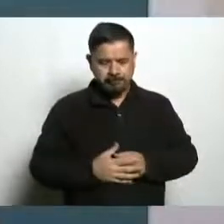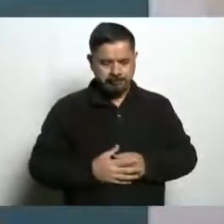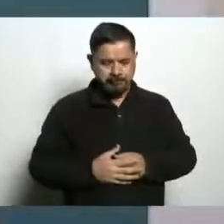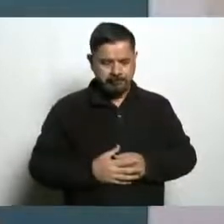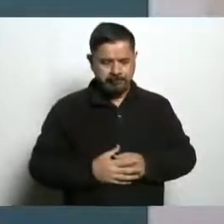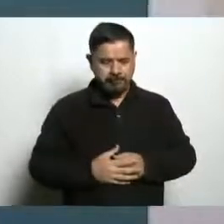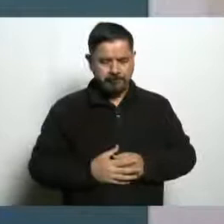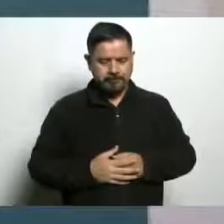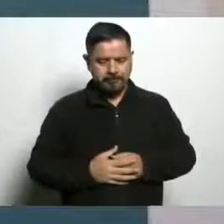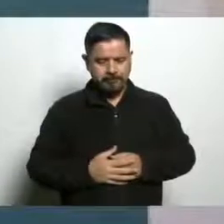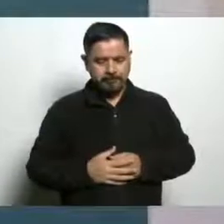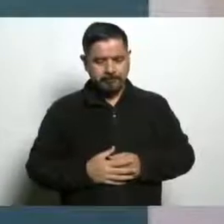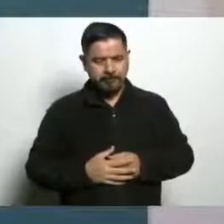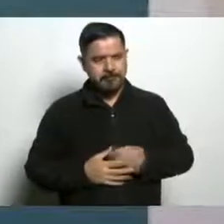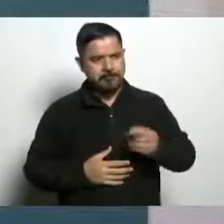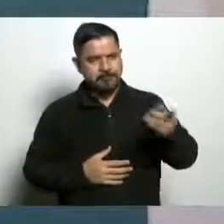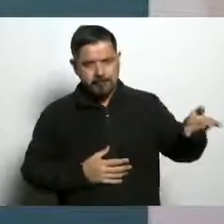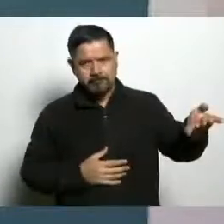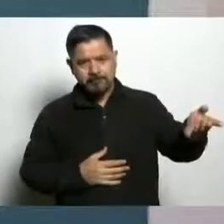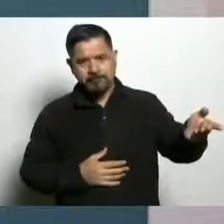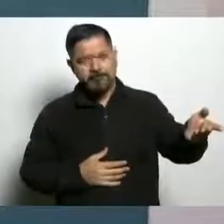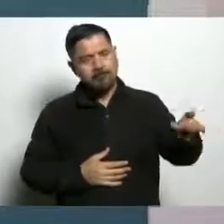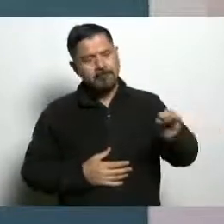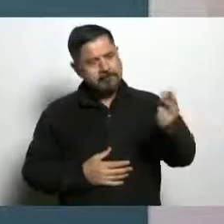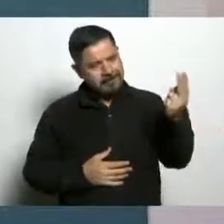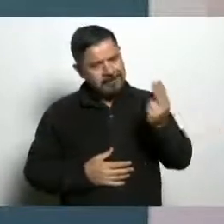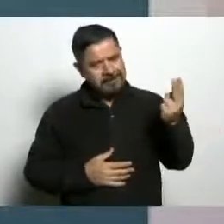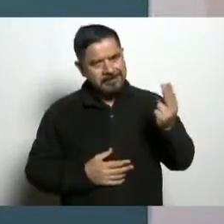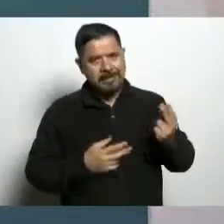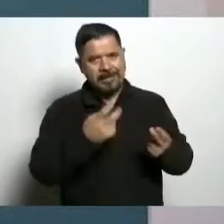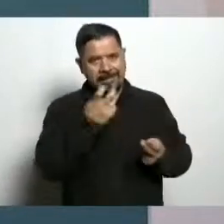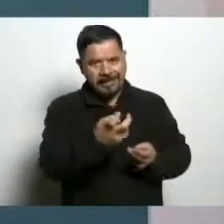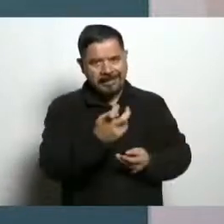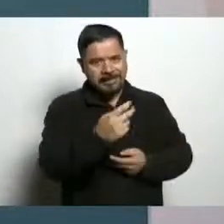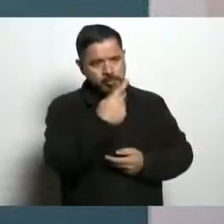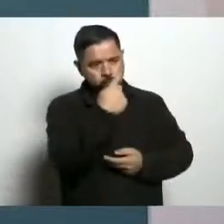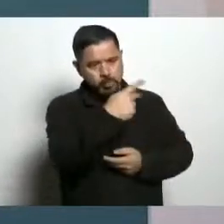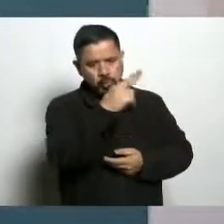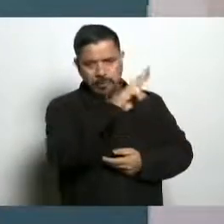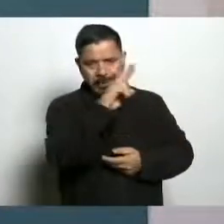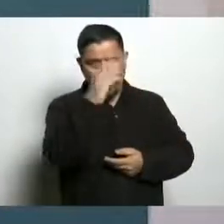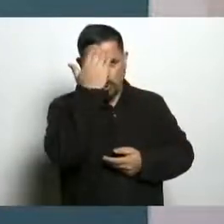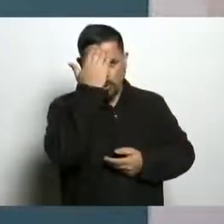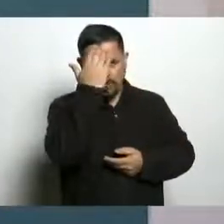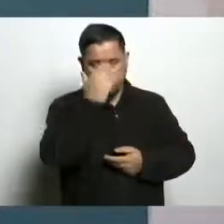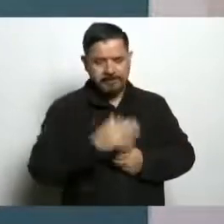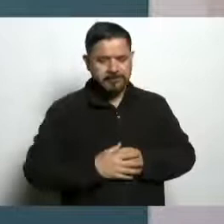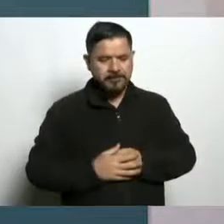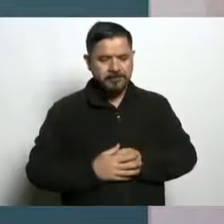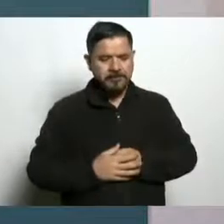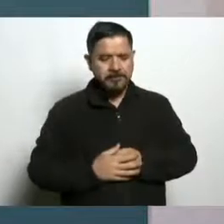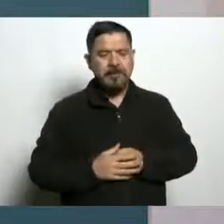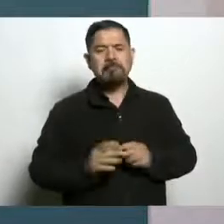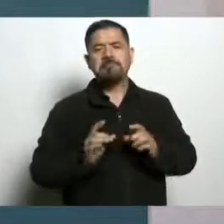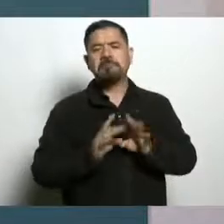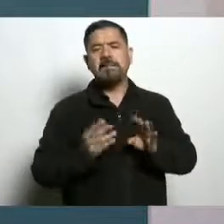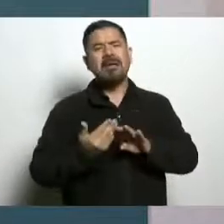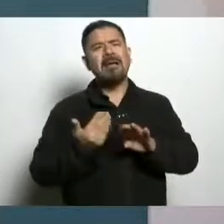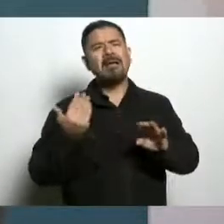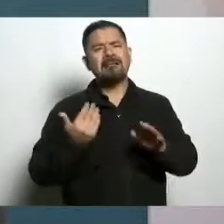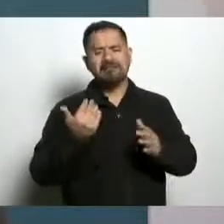el que tengan este reconocimiento. Si por cuestiones